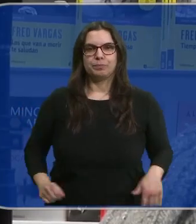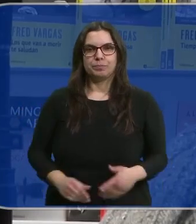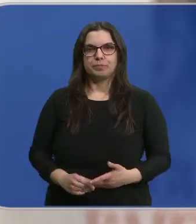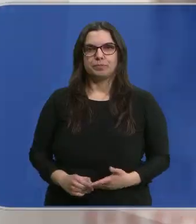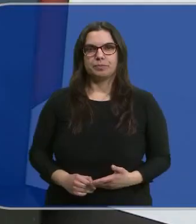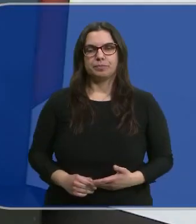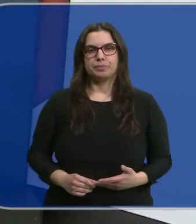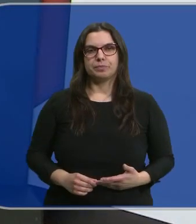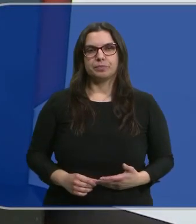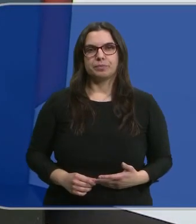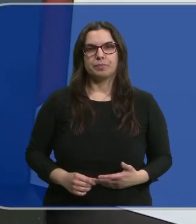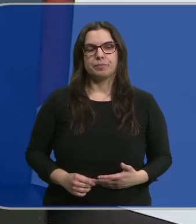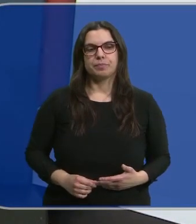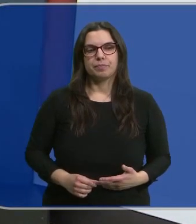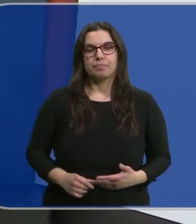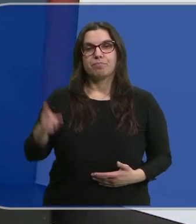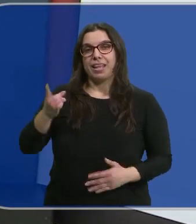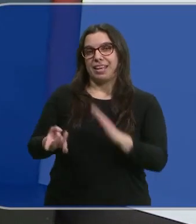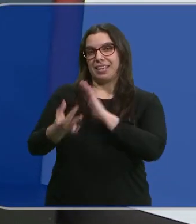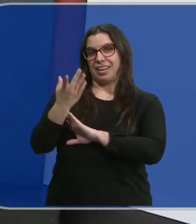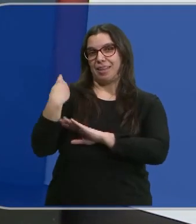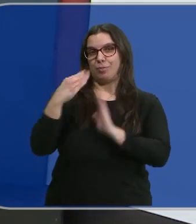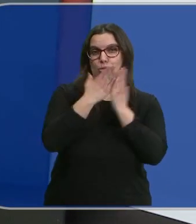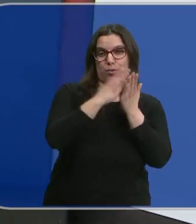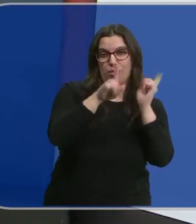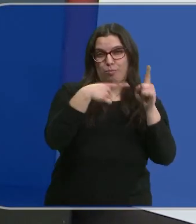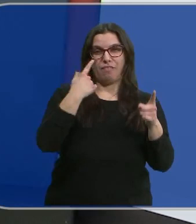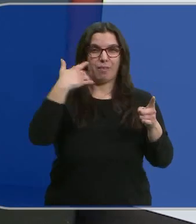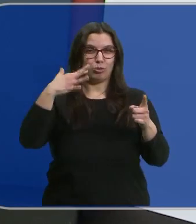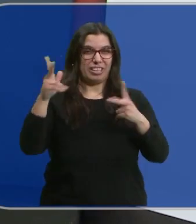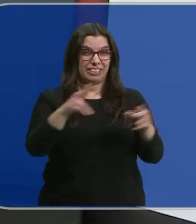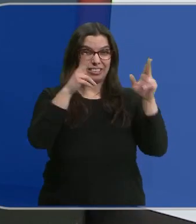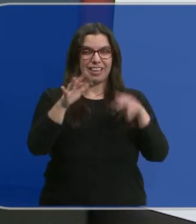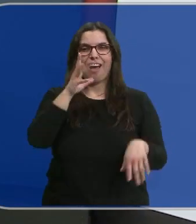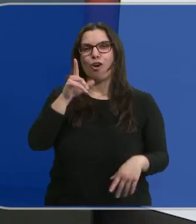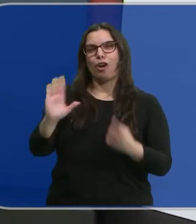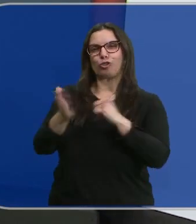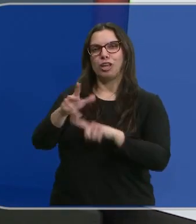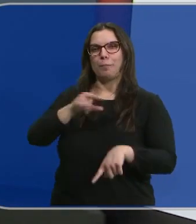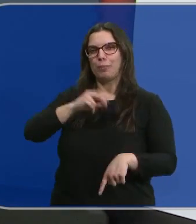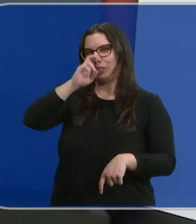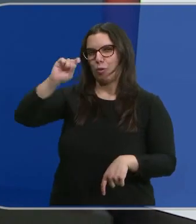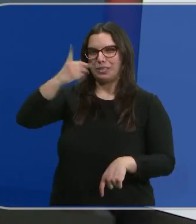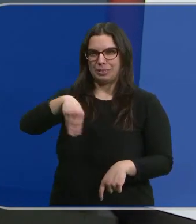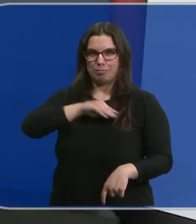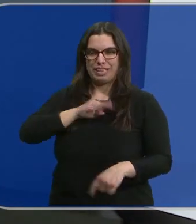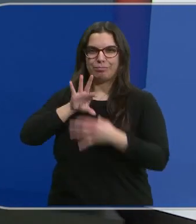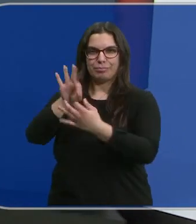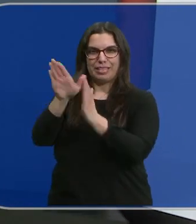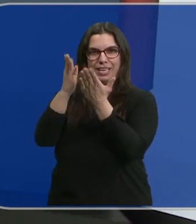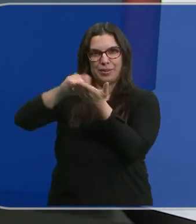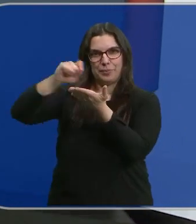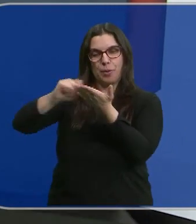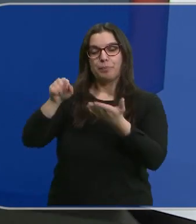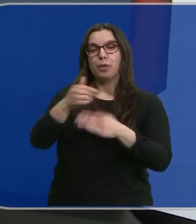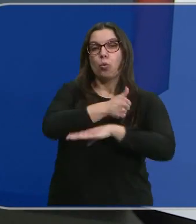Oaxaca, contar. El padre de Memento Mori se ha alzado con el galardón literario más antiguo de España. El jurado ha destacado la